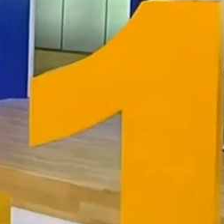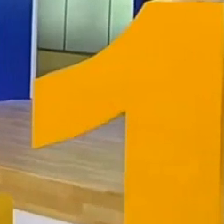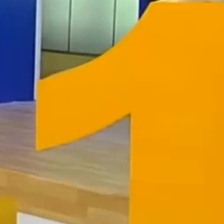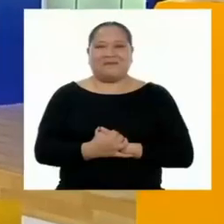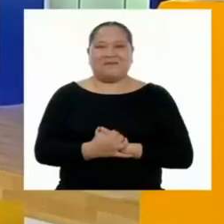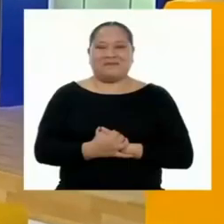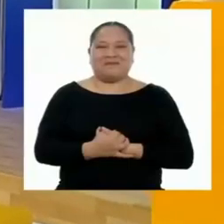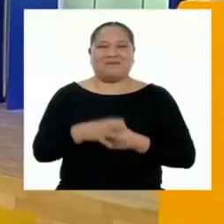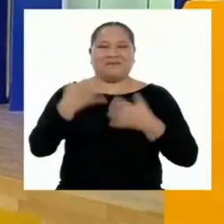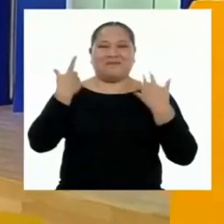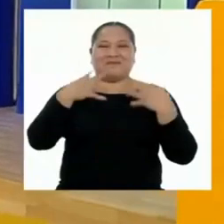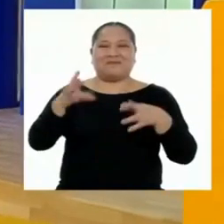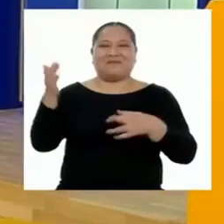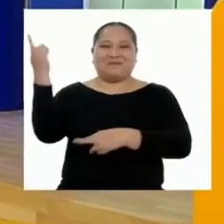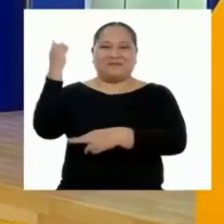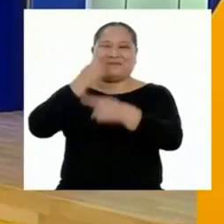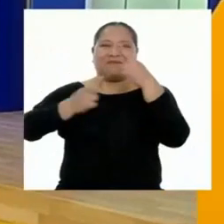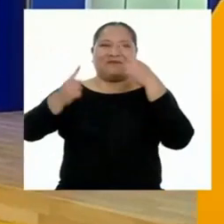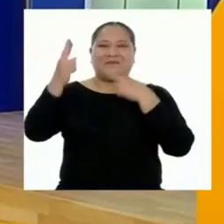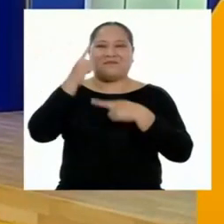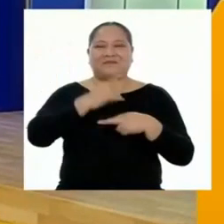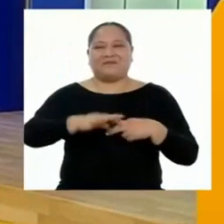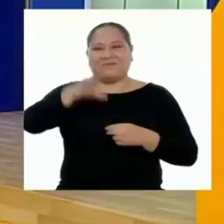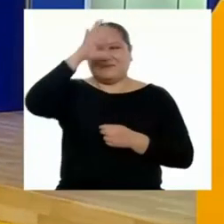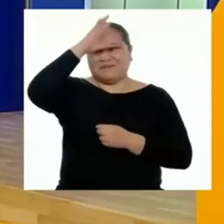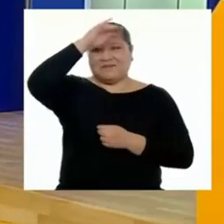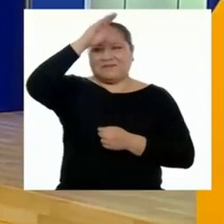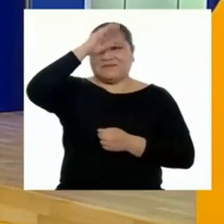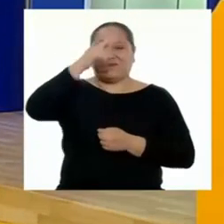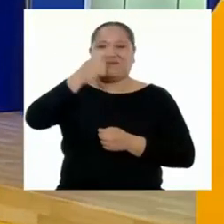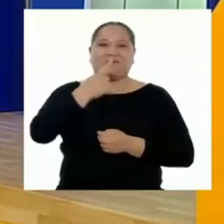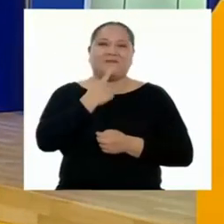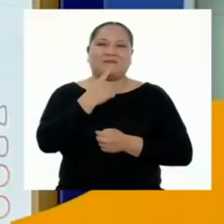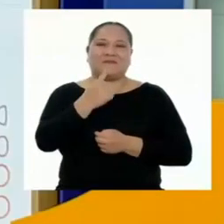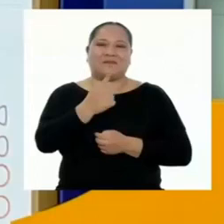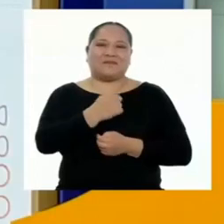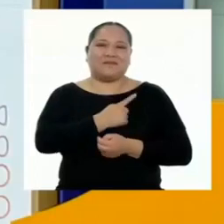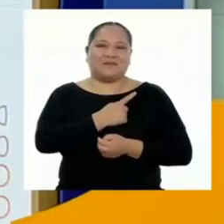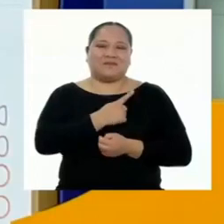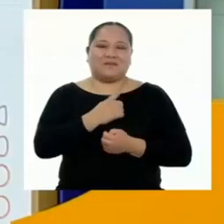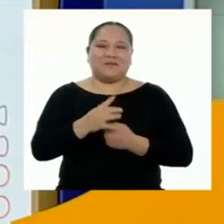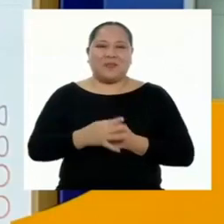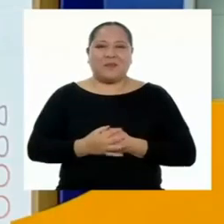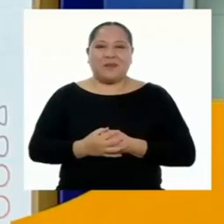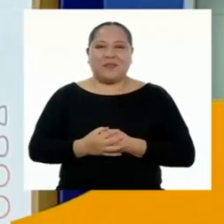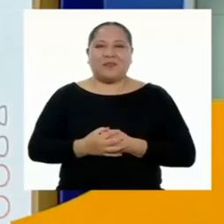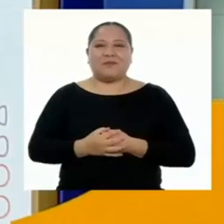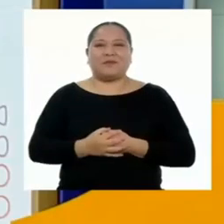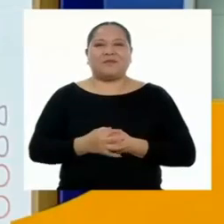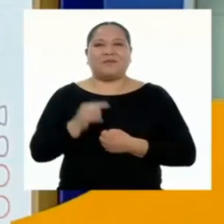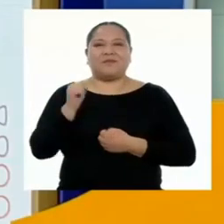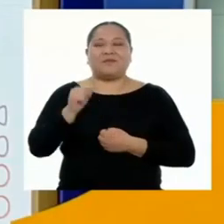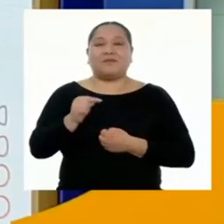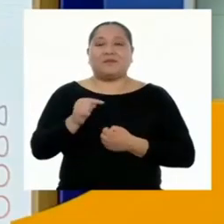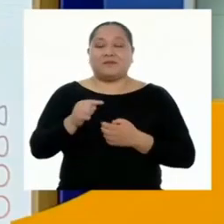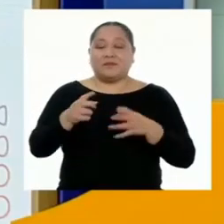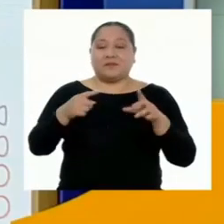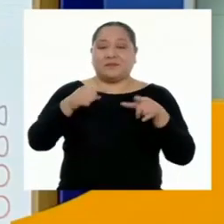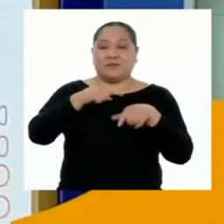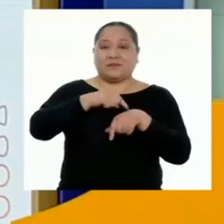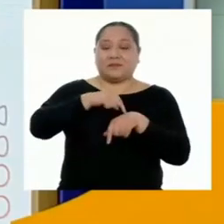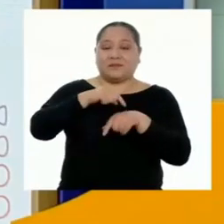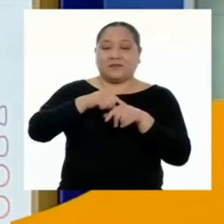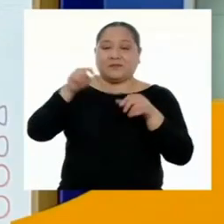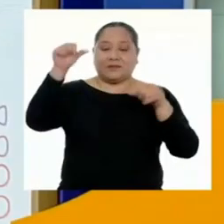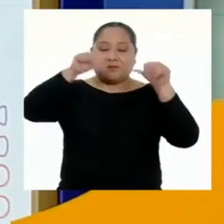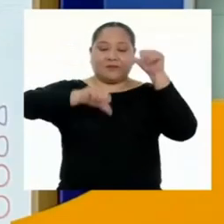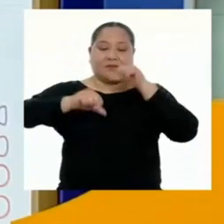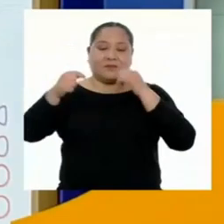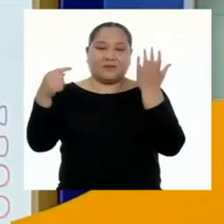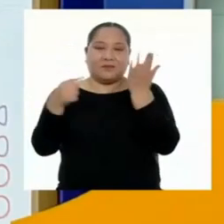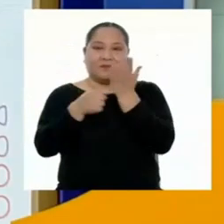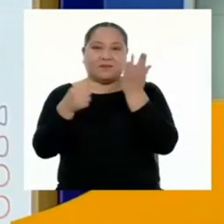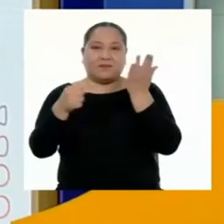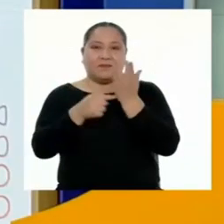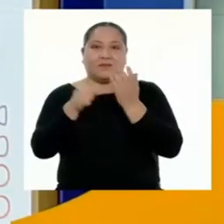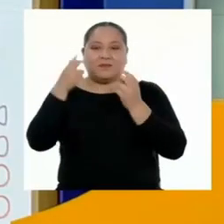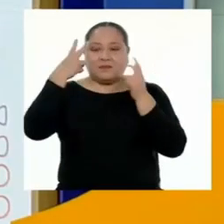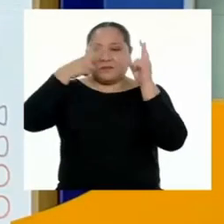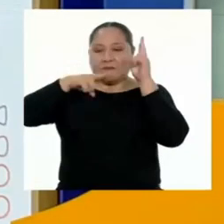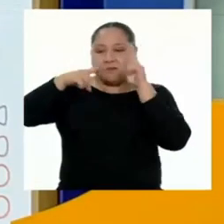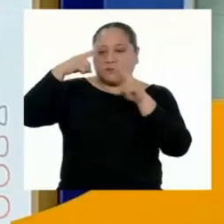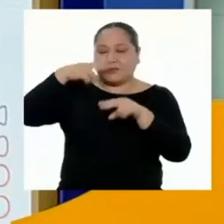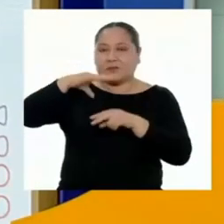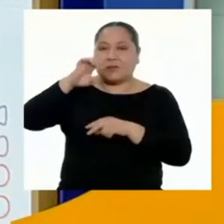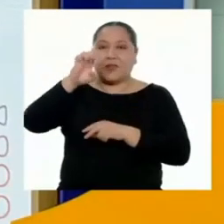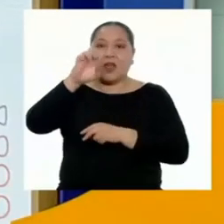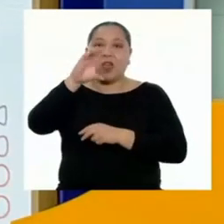Y estamos de vuelta, chicas y chicos, de primero de secundaria. Hoy, en el área de ciencia y tecnología, estamos aprendiendo sobre los